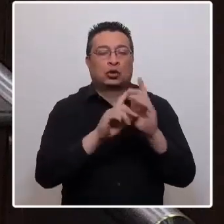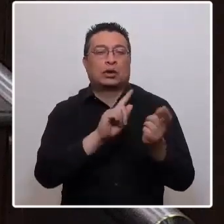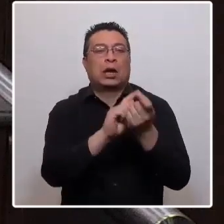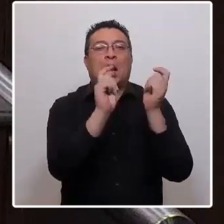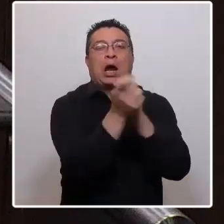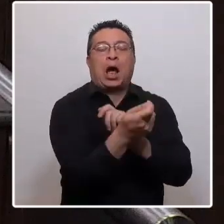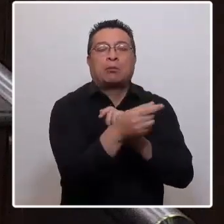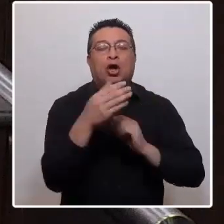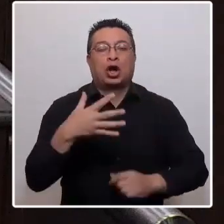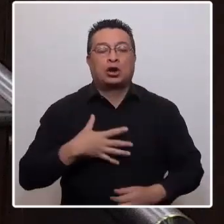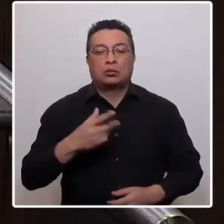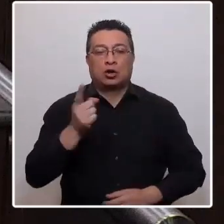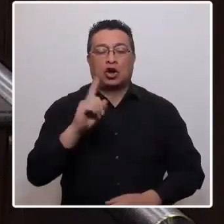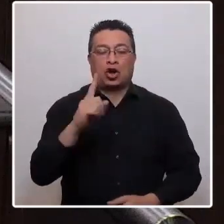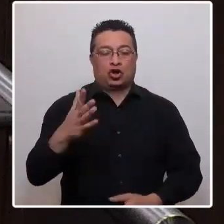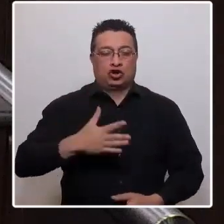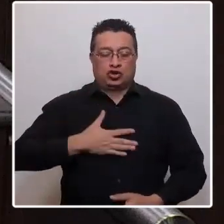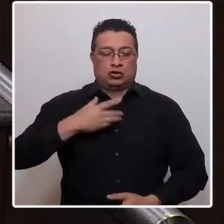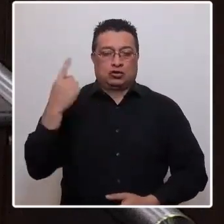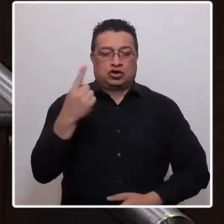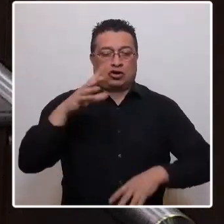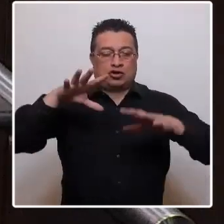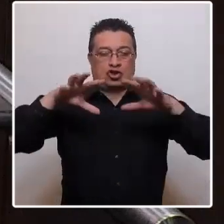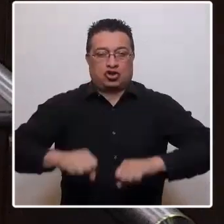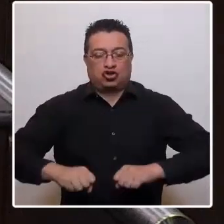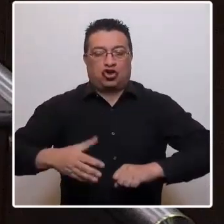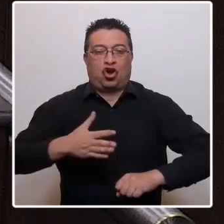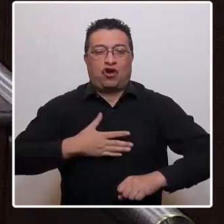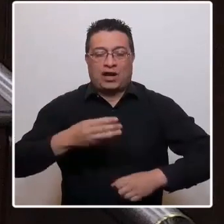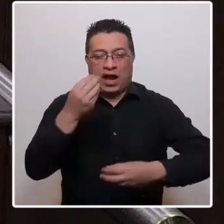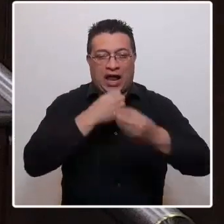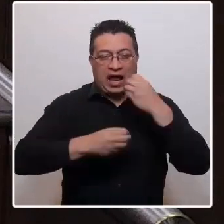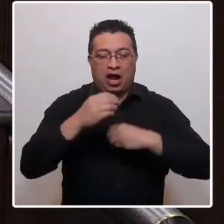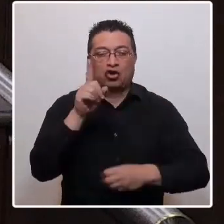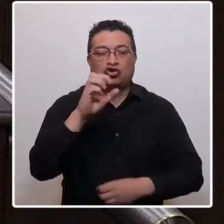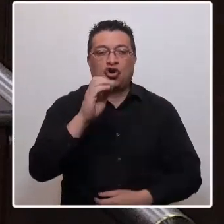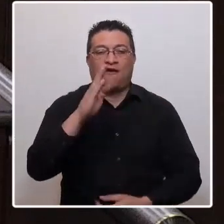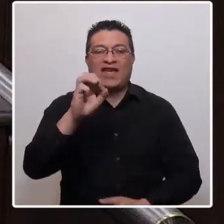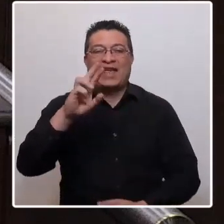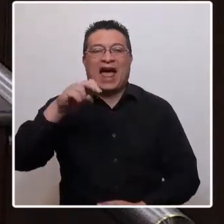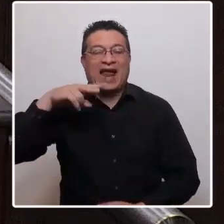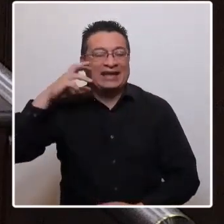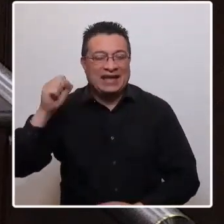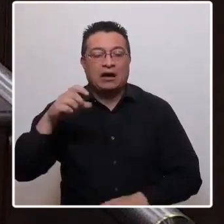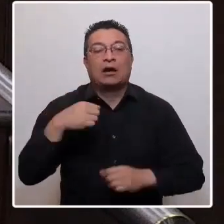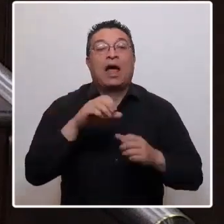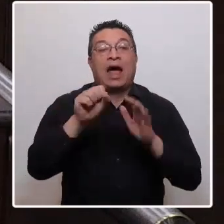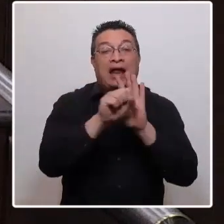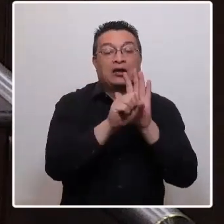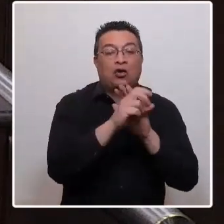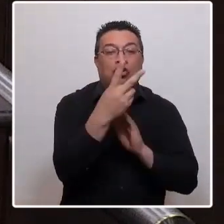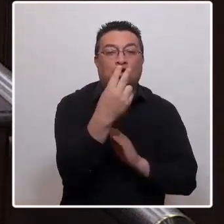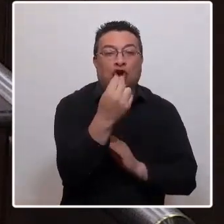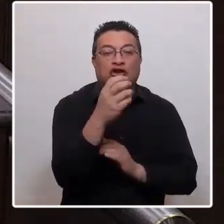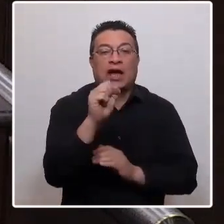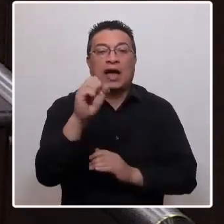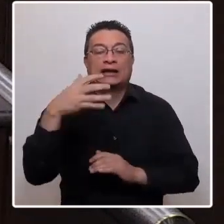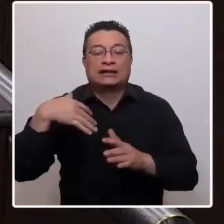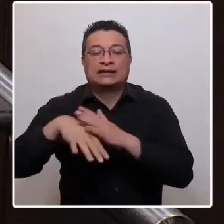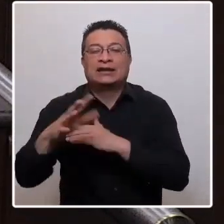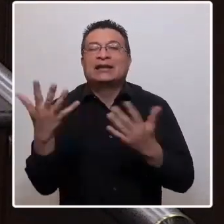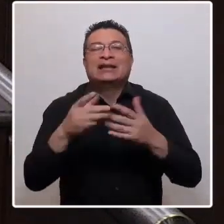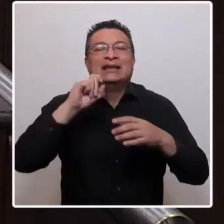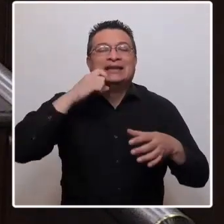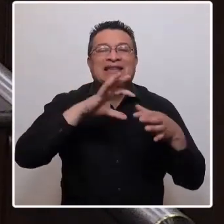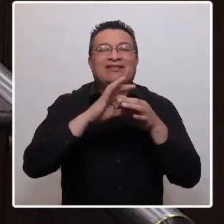la soberanía alimentaria. Soberanía alimentaria, artículos 12 a 15. ¿Qué significa la